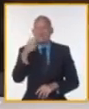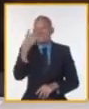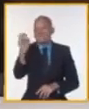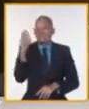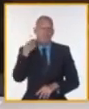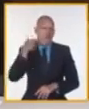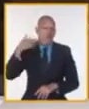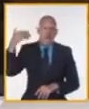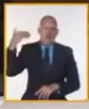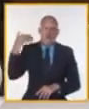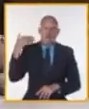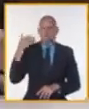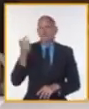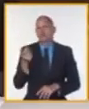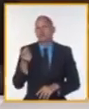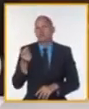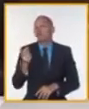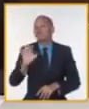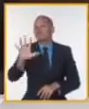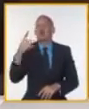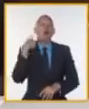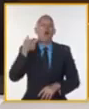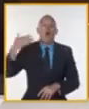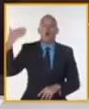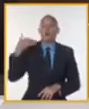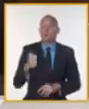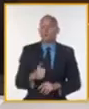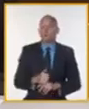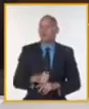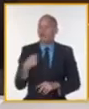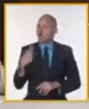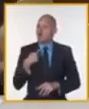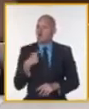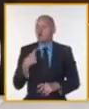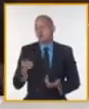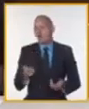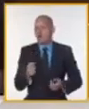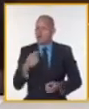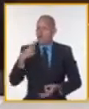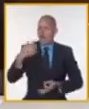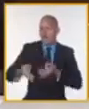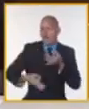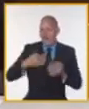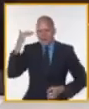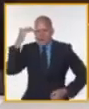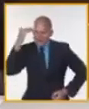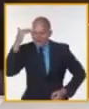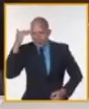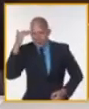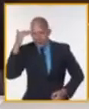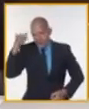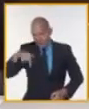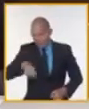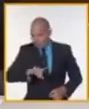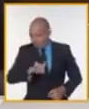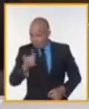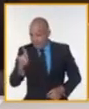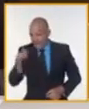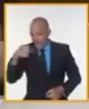lo hacíamos hace 5 años. Este es un escenario totalmente diferente que requiere constantemente estarnos